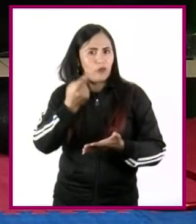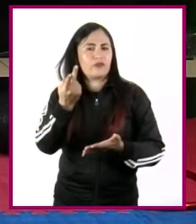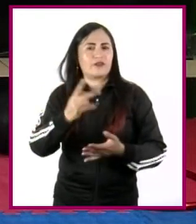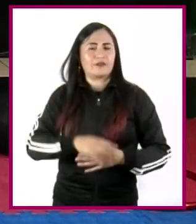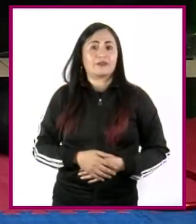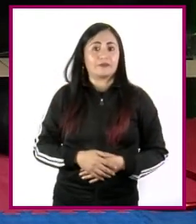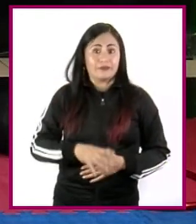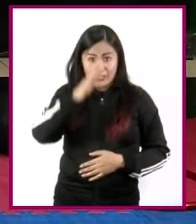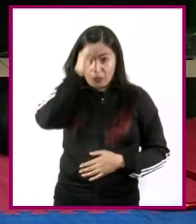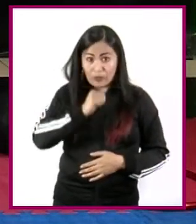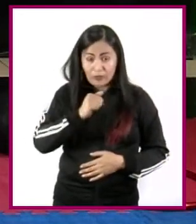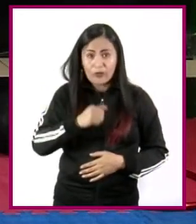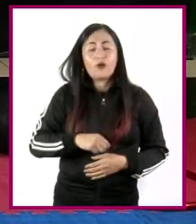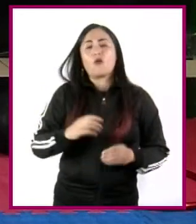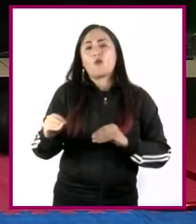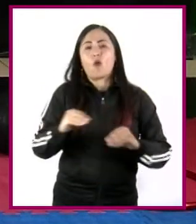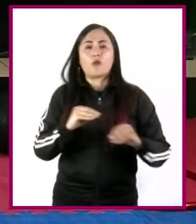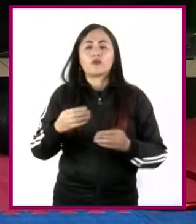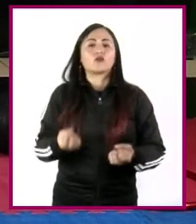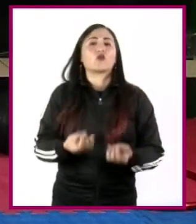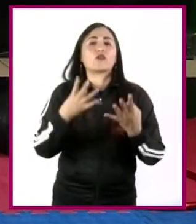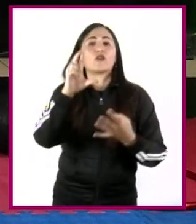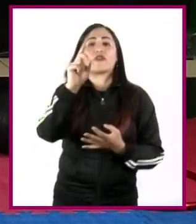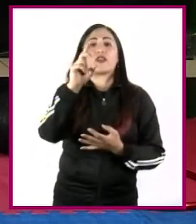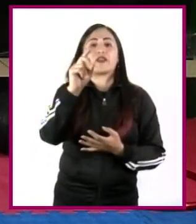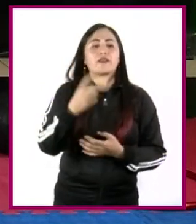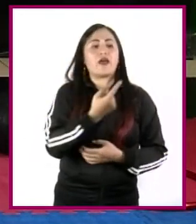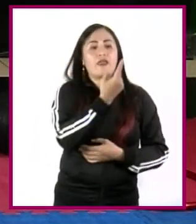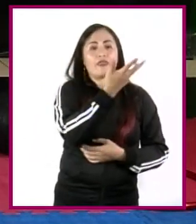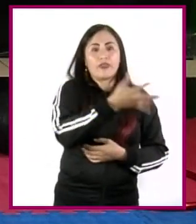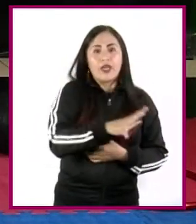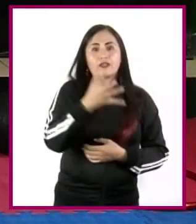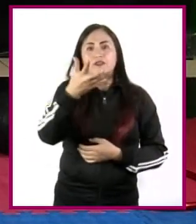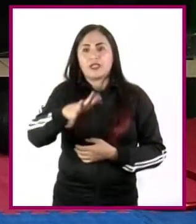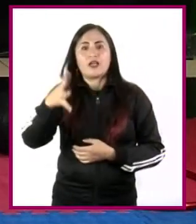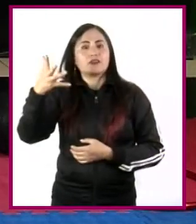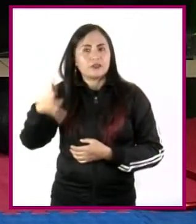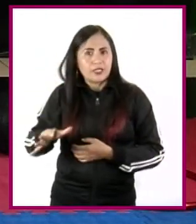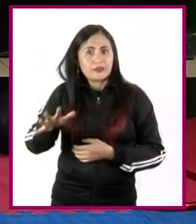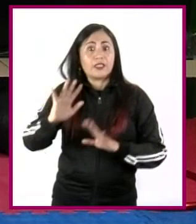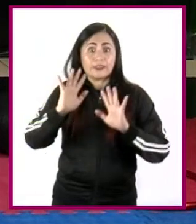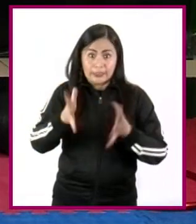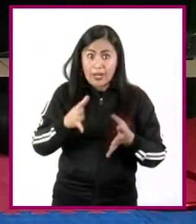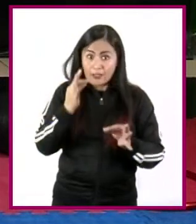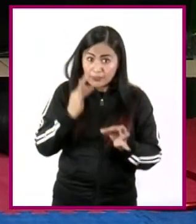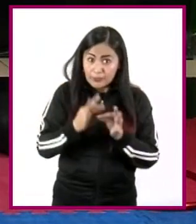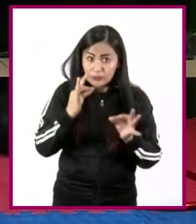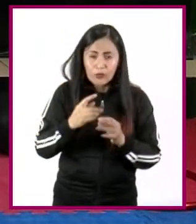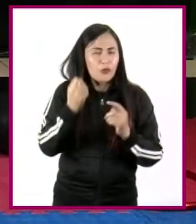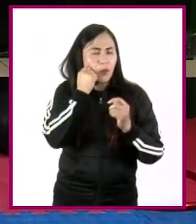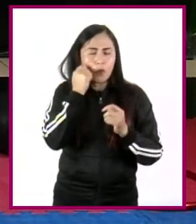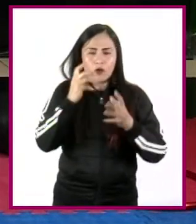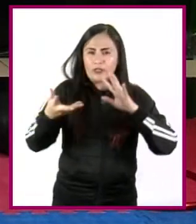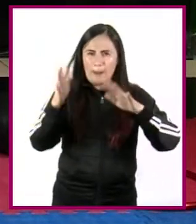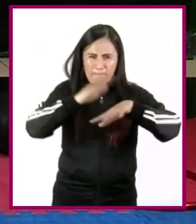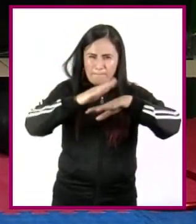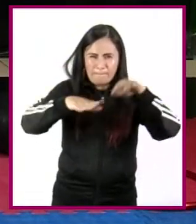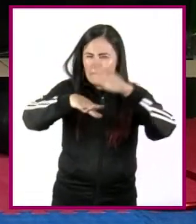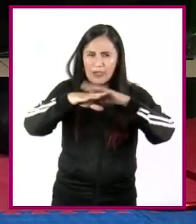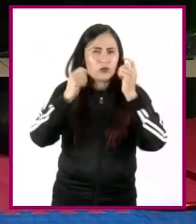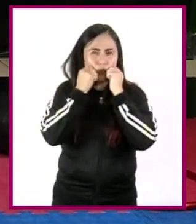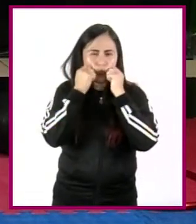¿Vale? Voy a hacer 30 movimientos. 10, 10 y 10. ¿Preparados? ¿Preparadas? No importa la técnica de manos ahorita. Quiero